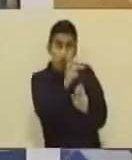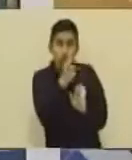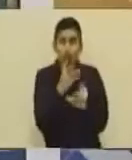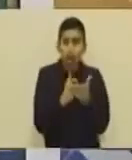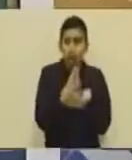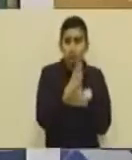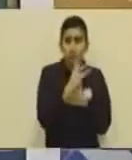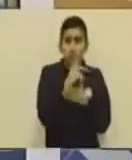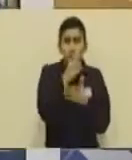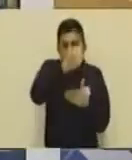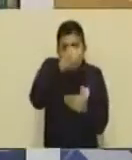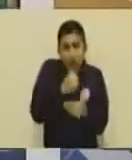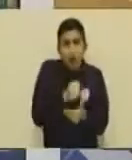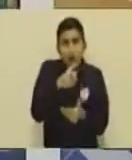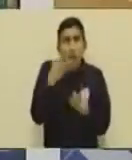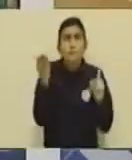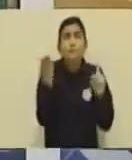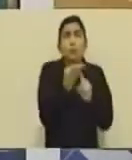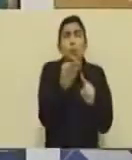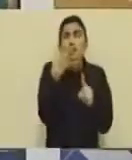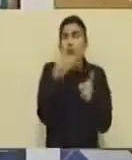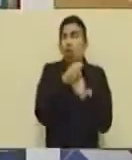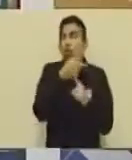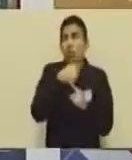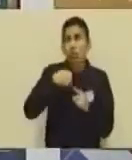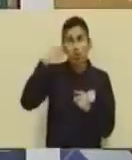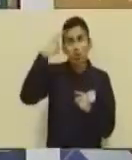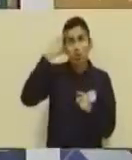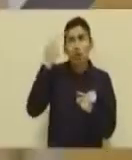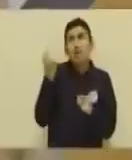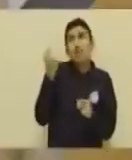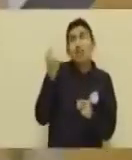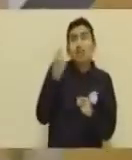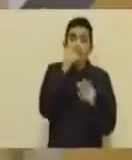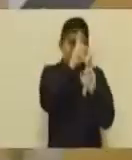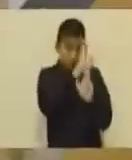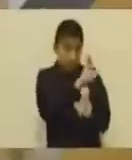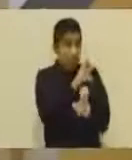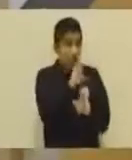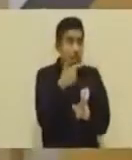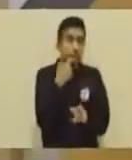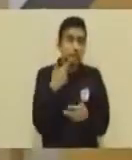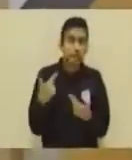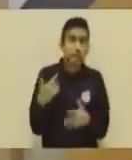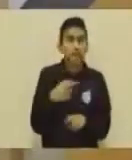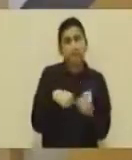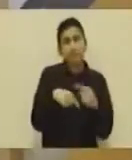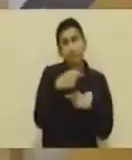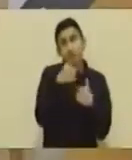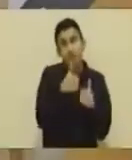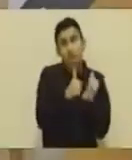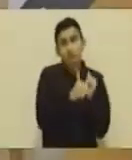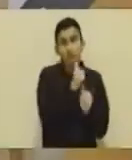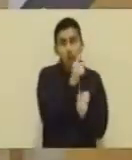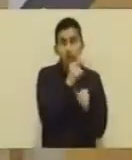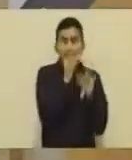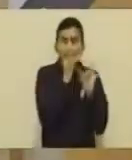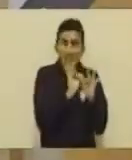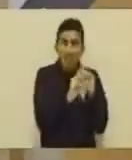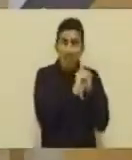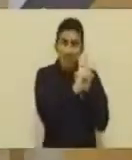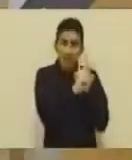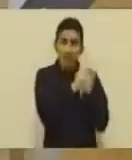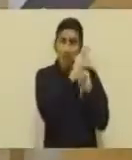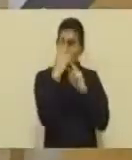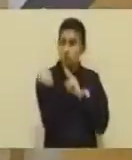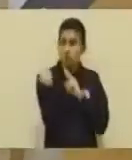bullying porque pues cuando caen en eso es una falta de respeto y como usted dice, pues lo ideal es tratar de abocarnos a los responsables y